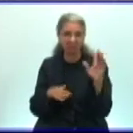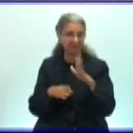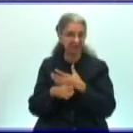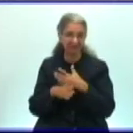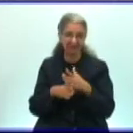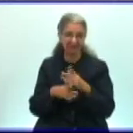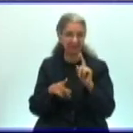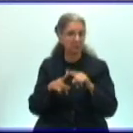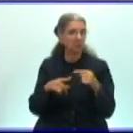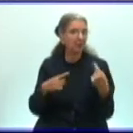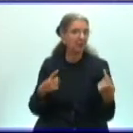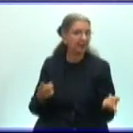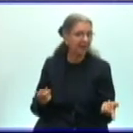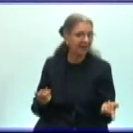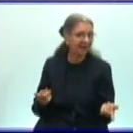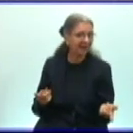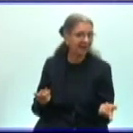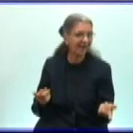debe esto?